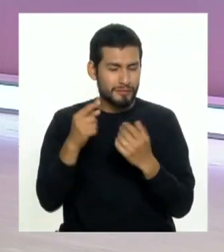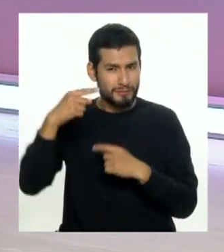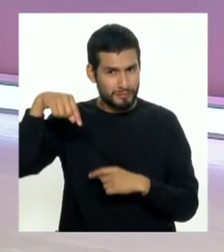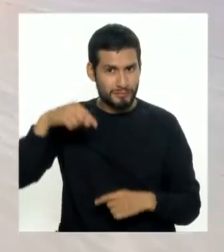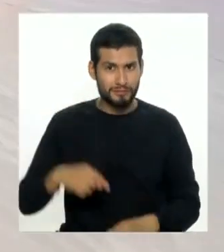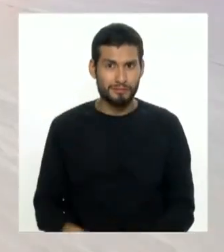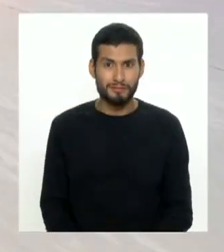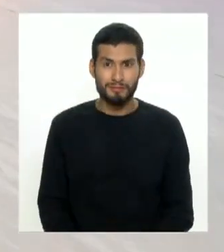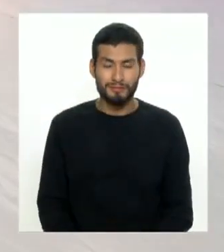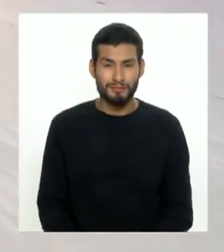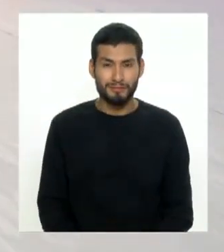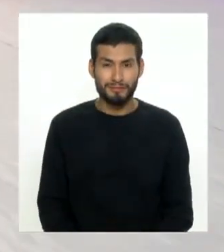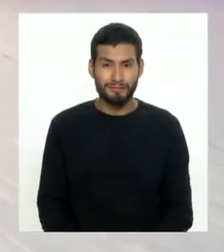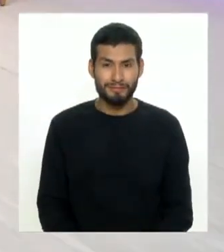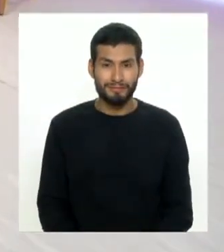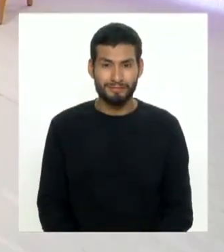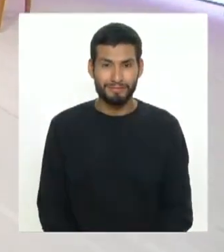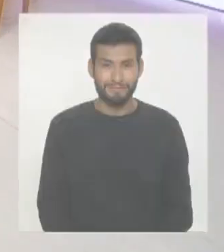volvemos.